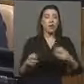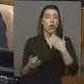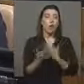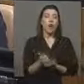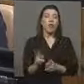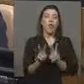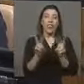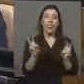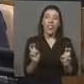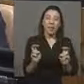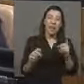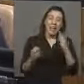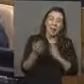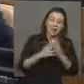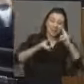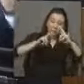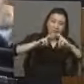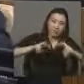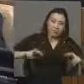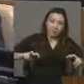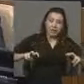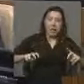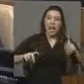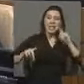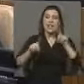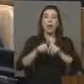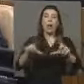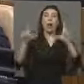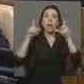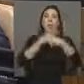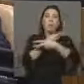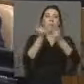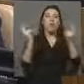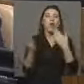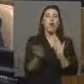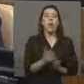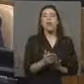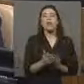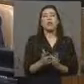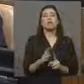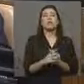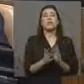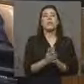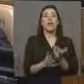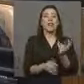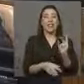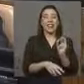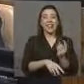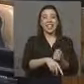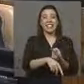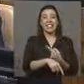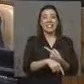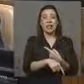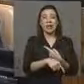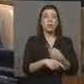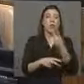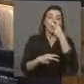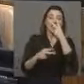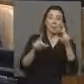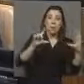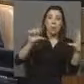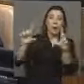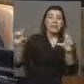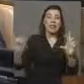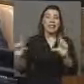el tema que se va a investigar está en el tapete público, cuando aparecen, no sé, los 30 segundos de la cuña para la televisión.